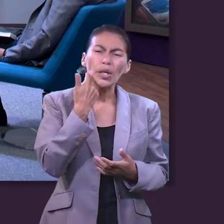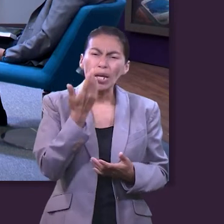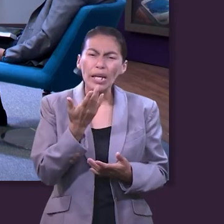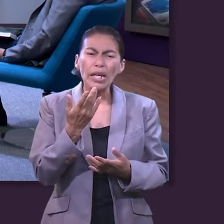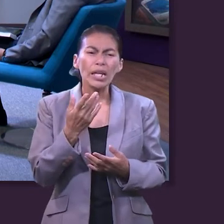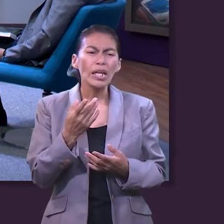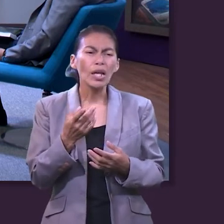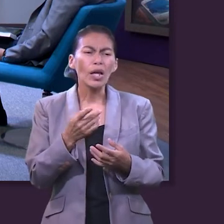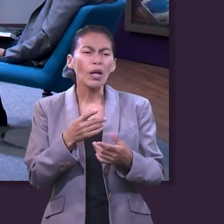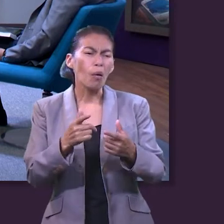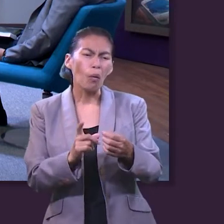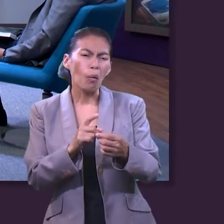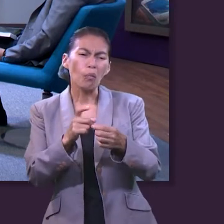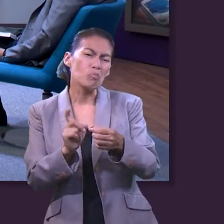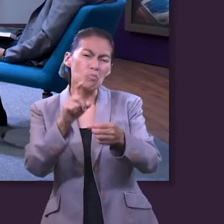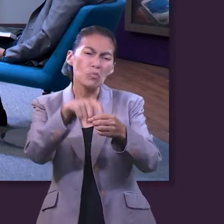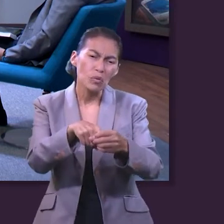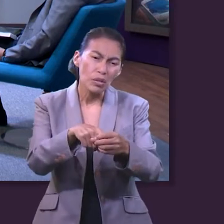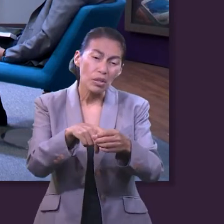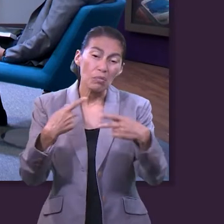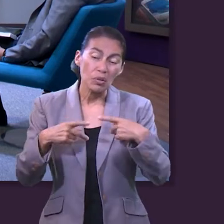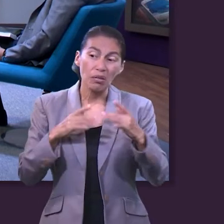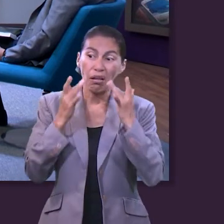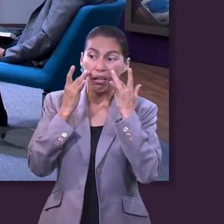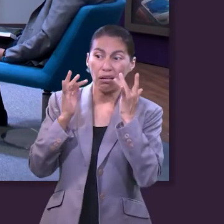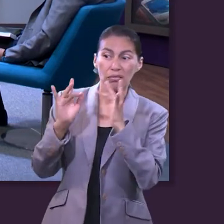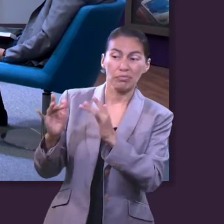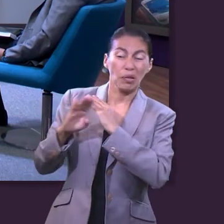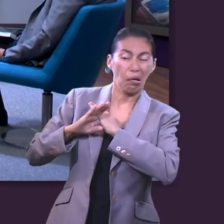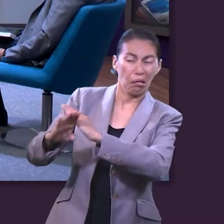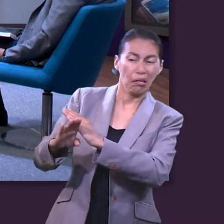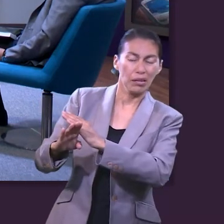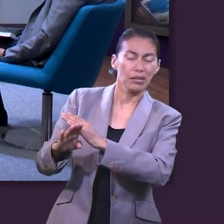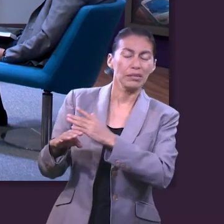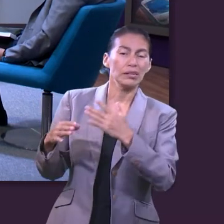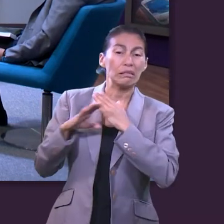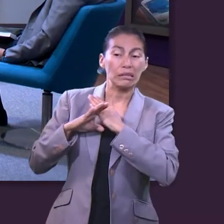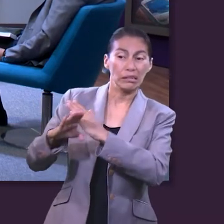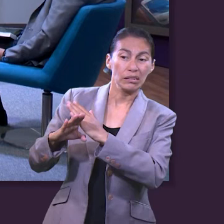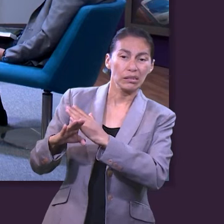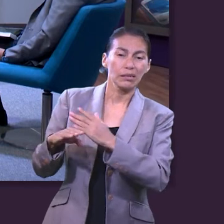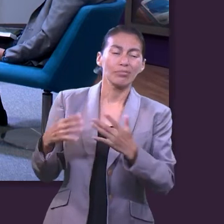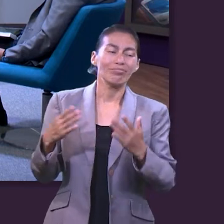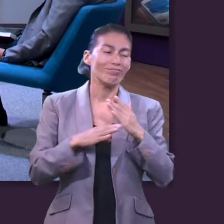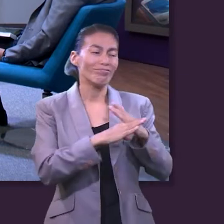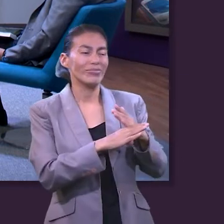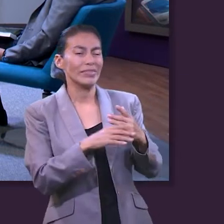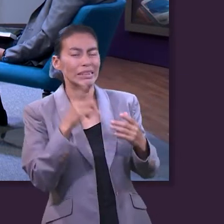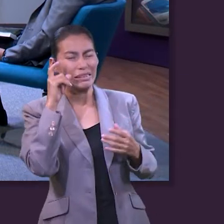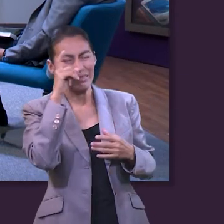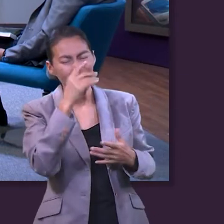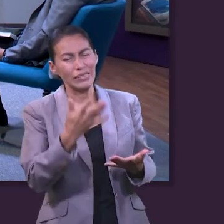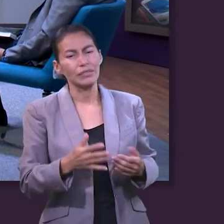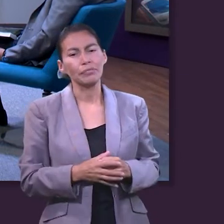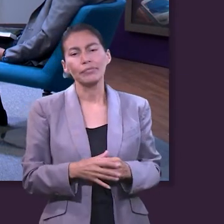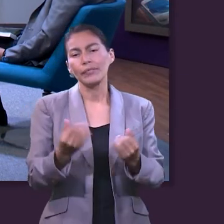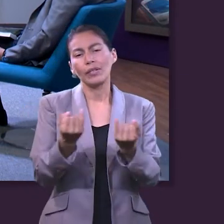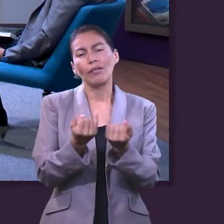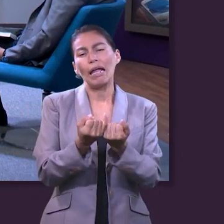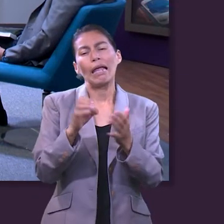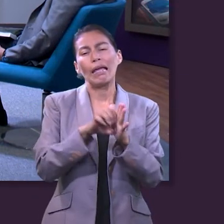tienes el anhelo de pertenecer y te rechazan, yo creo que es una de las heridas más fuertes. Lo mismo en el ámbito sentimental.